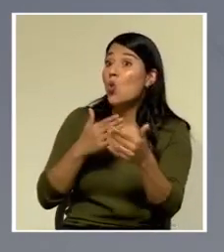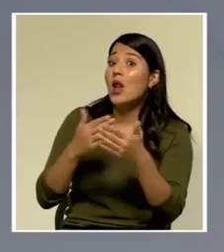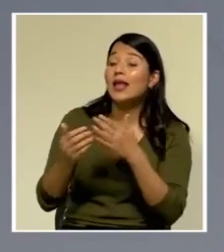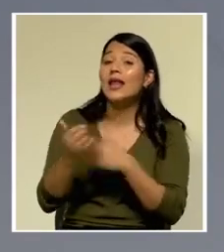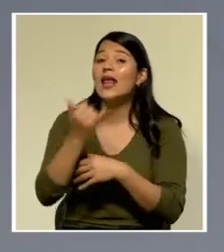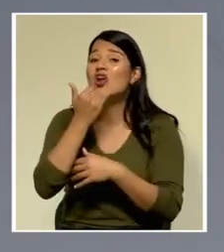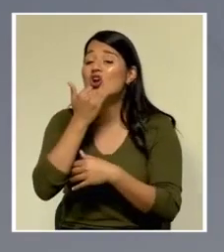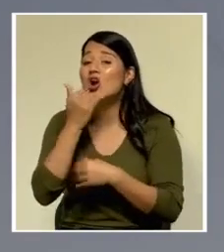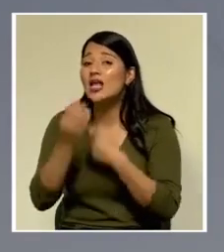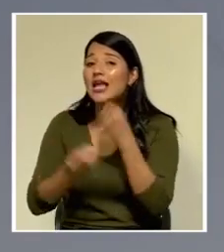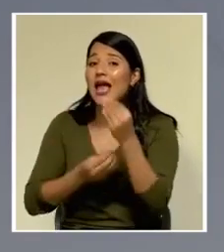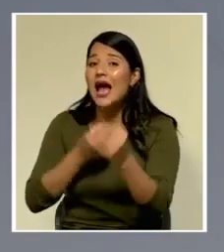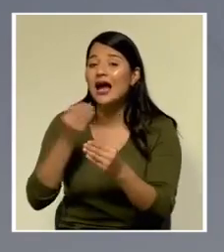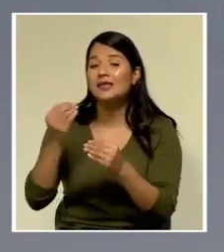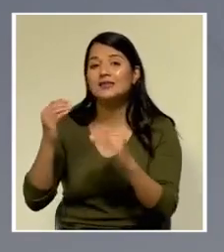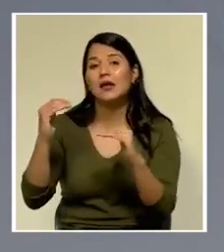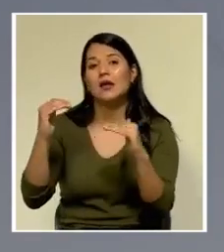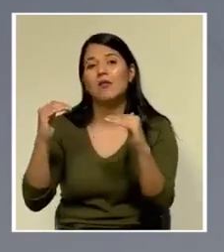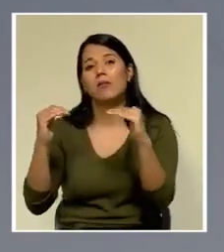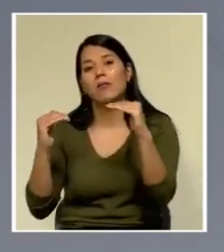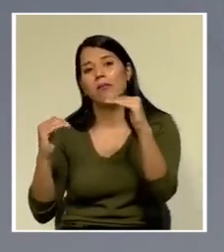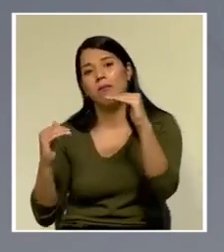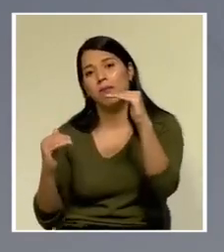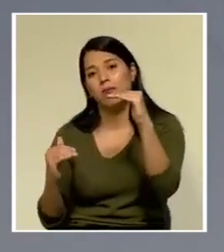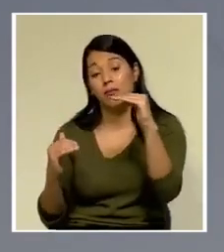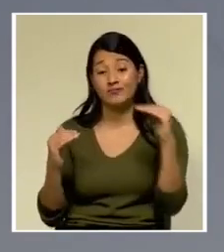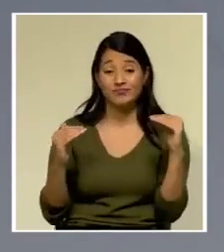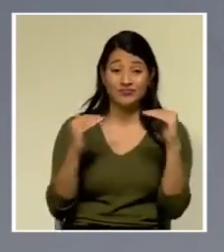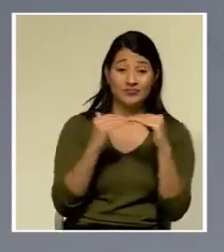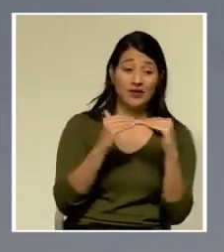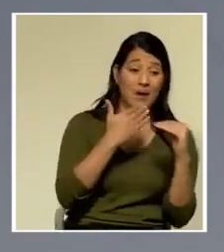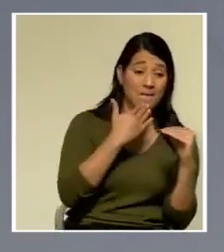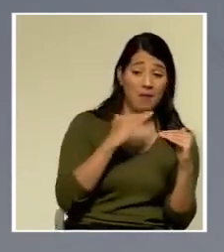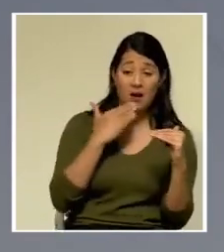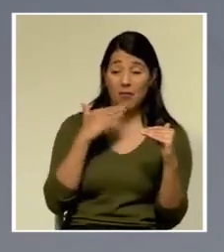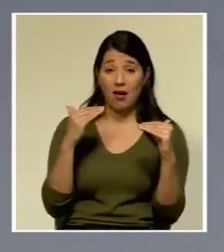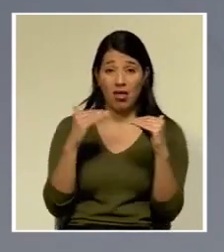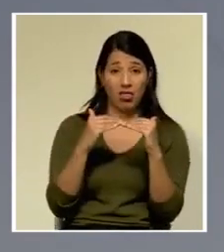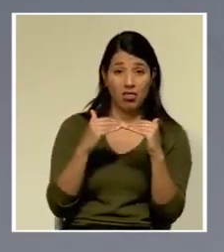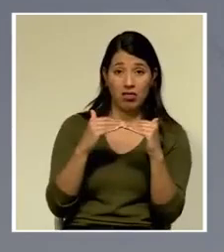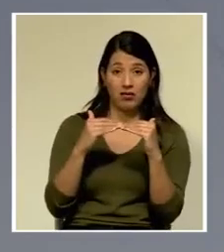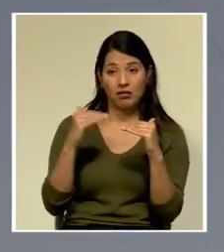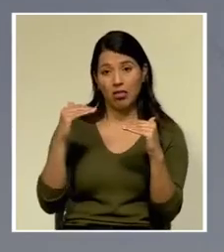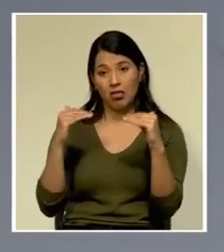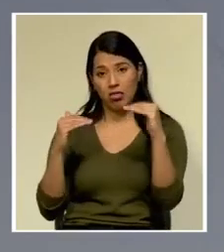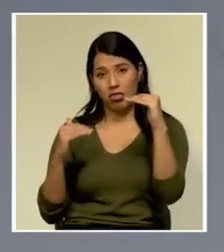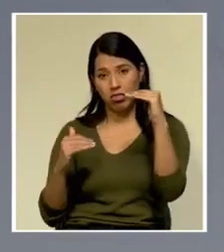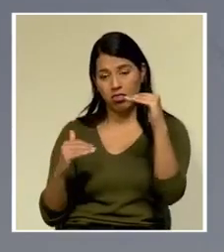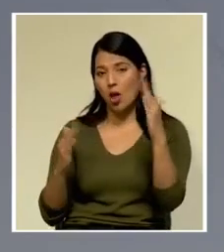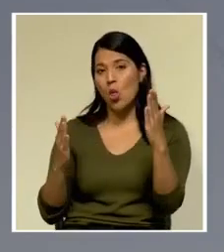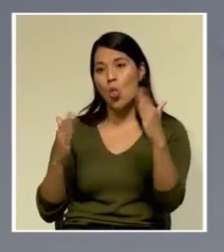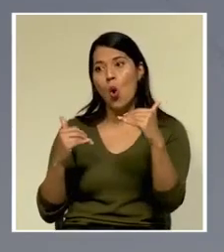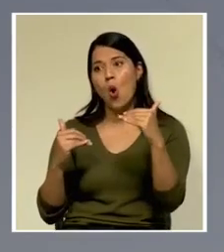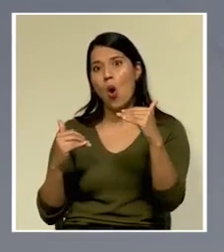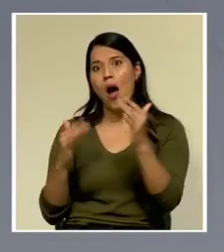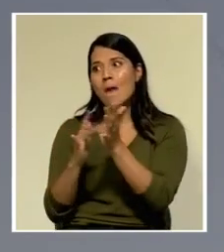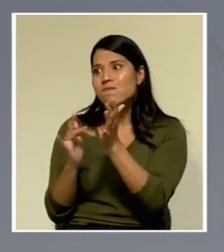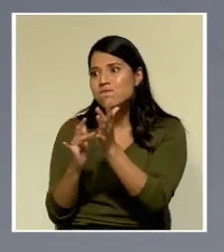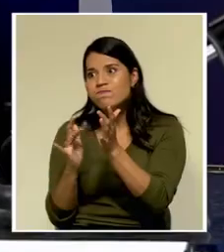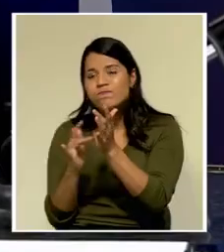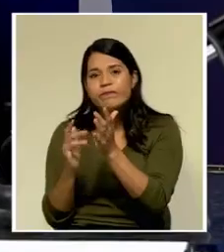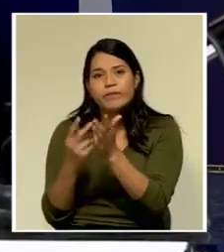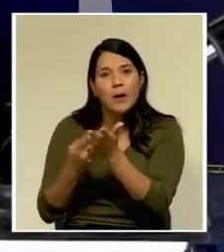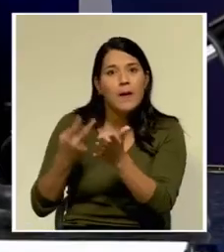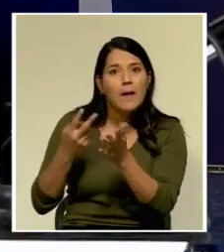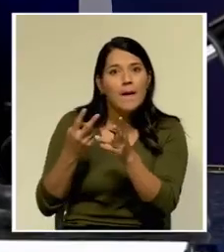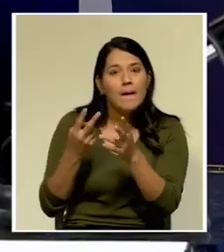cosa más que empatar en lo malo y no sacar ventaja de los errores de su adversario. Yo tengo una duda, doctor Rosales. Vamos a ver,